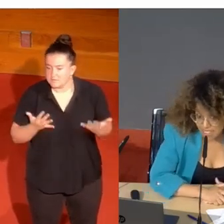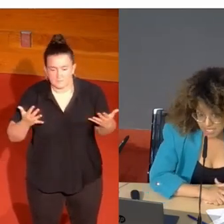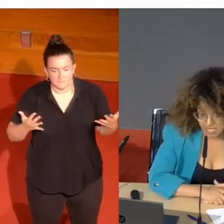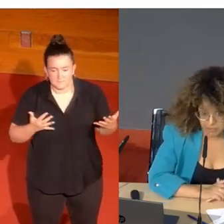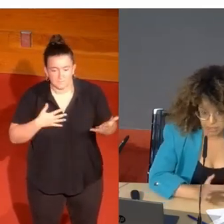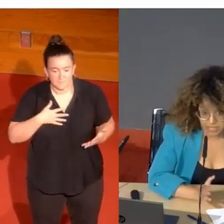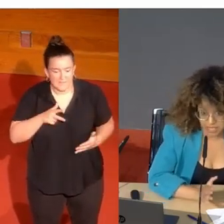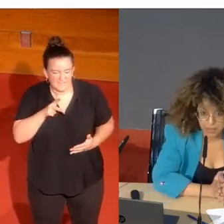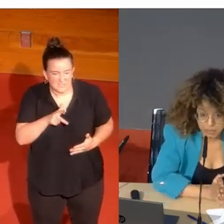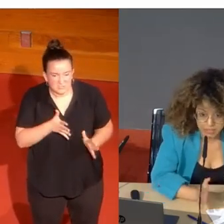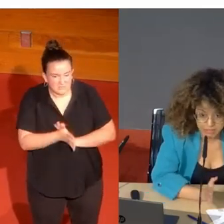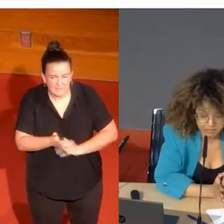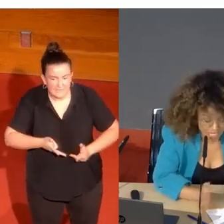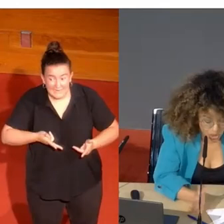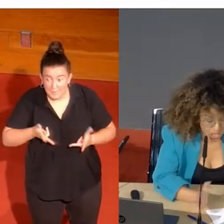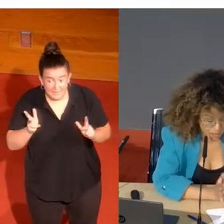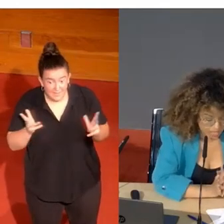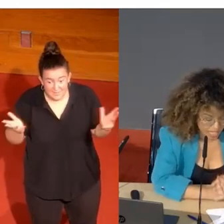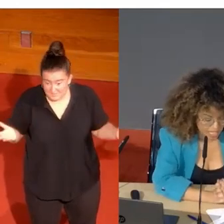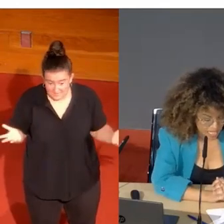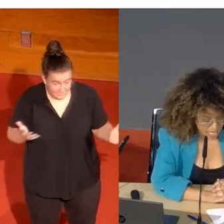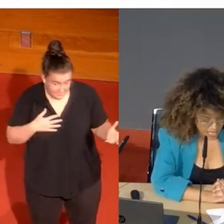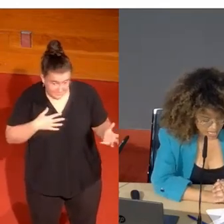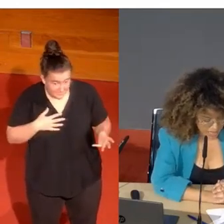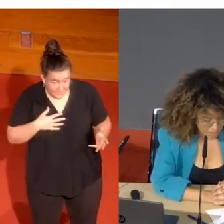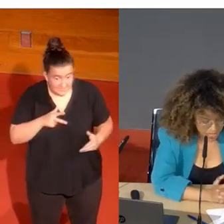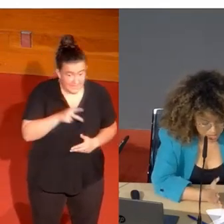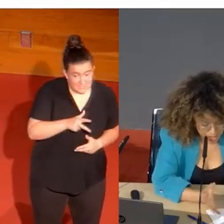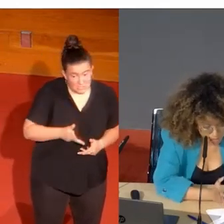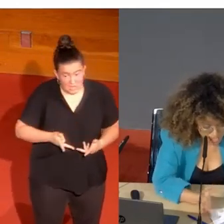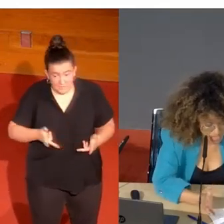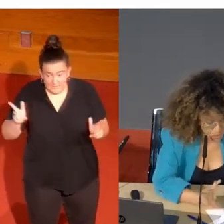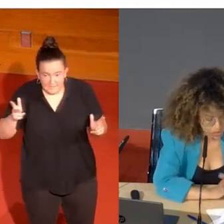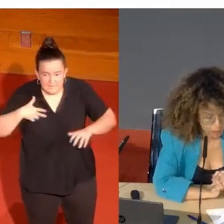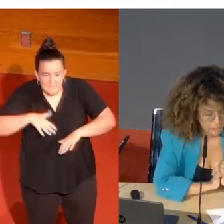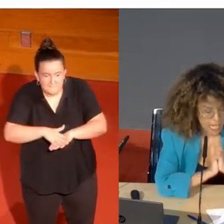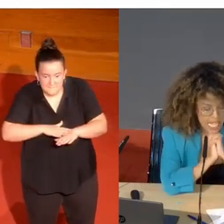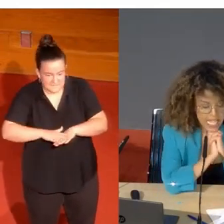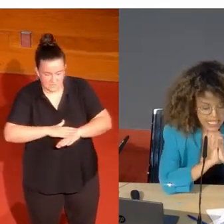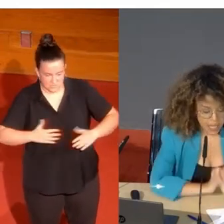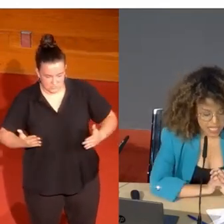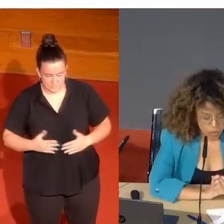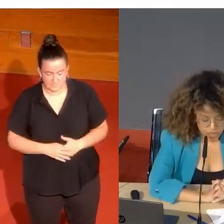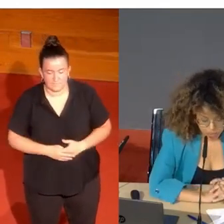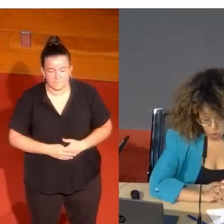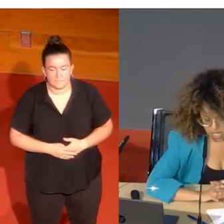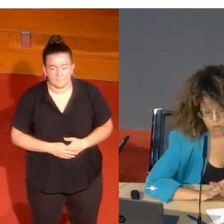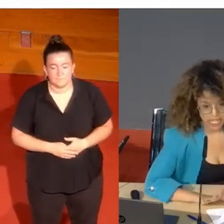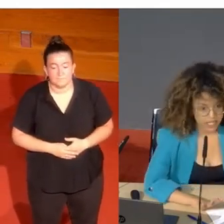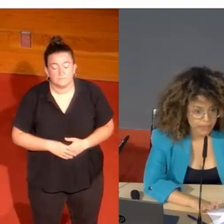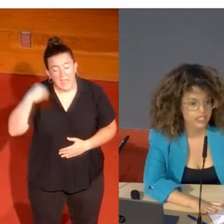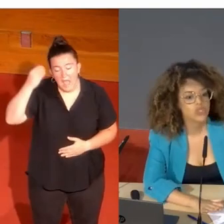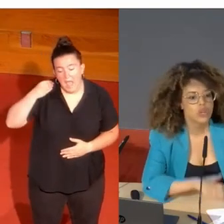de libertades simplemente derechos y libertades eh más más básicos no en Arabia saudí